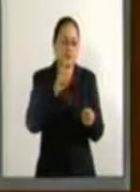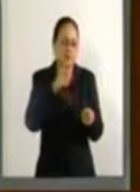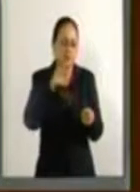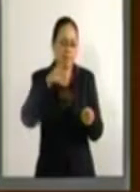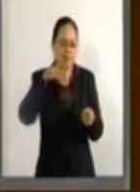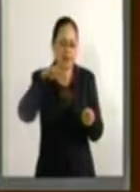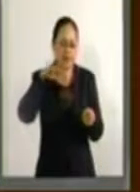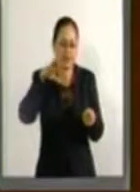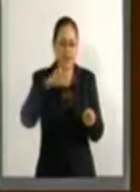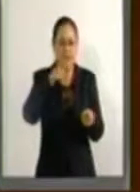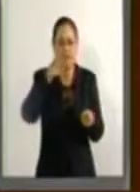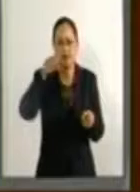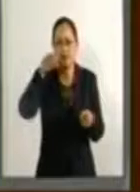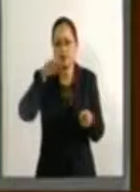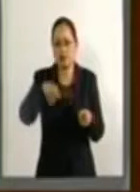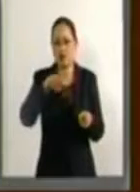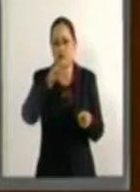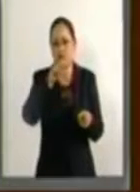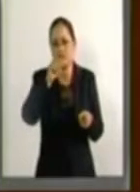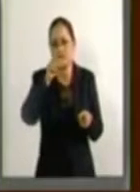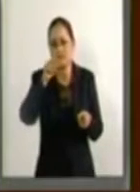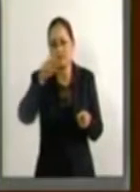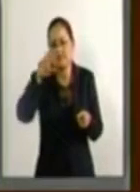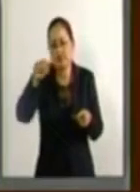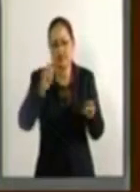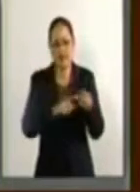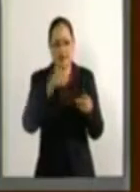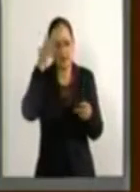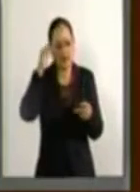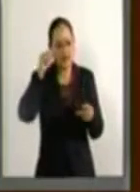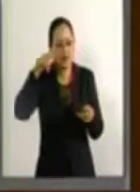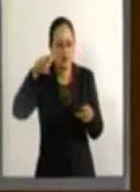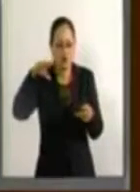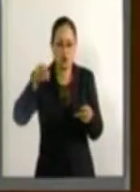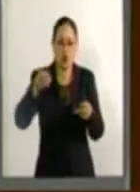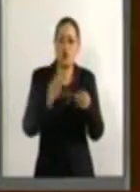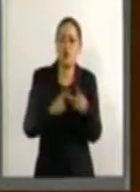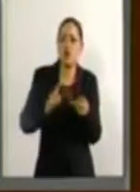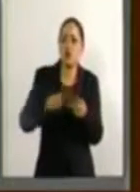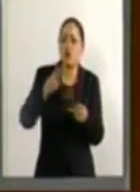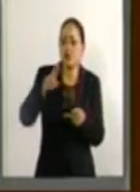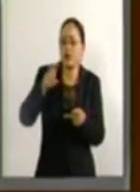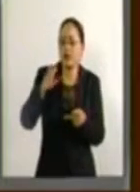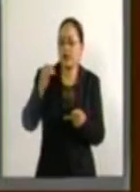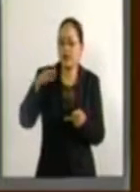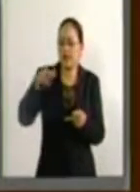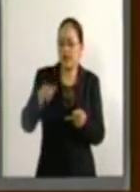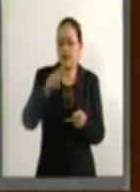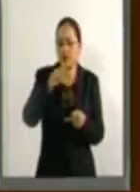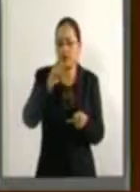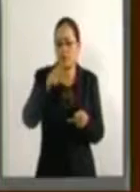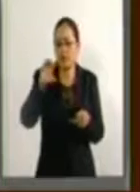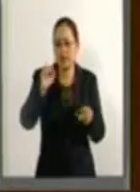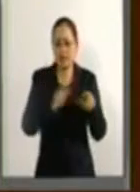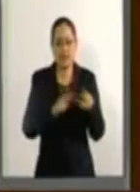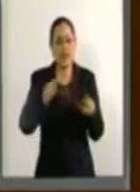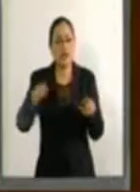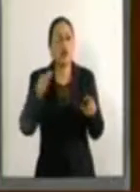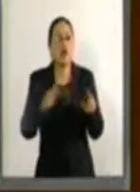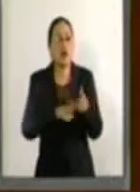Berenice Rendón Talavera. En San Antonio, Texas, a Reina Torres Mendívil. En